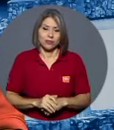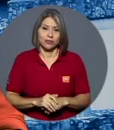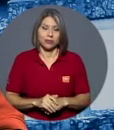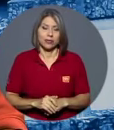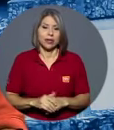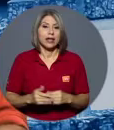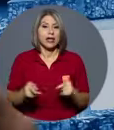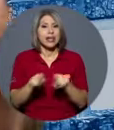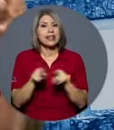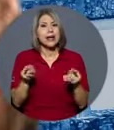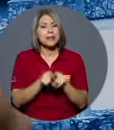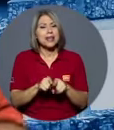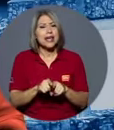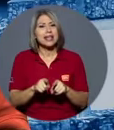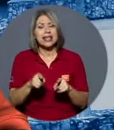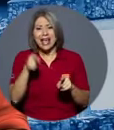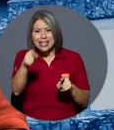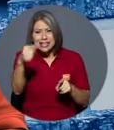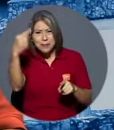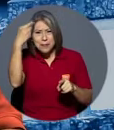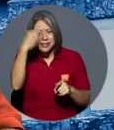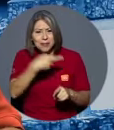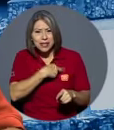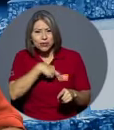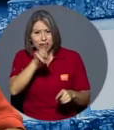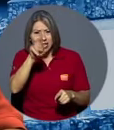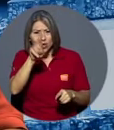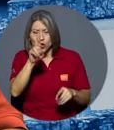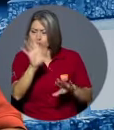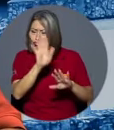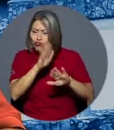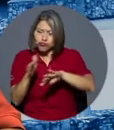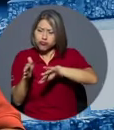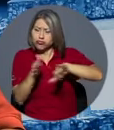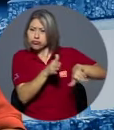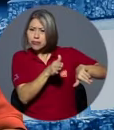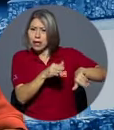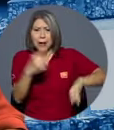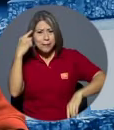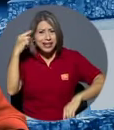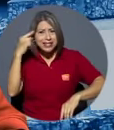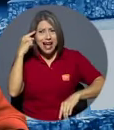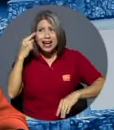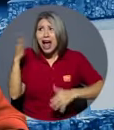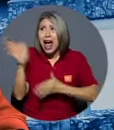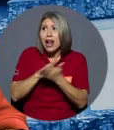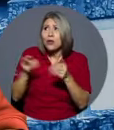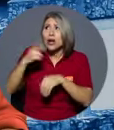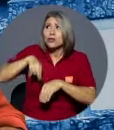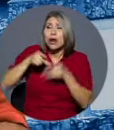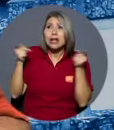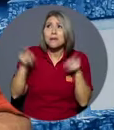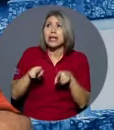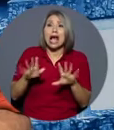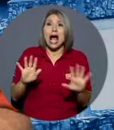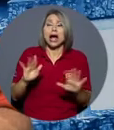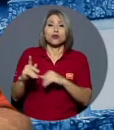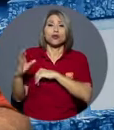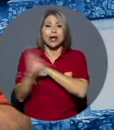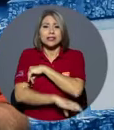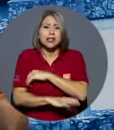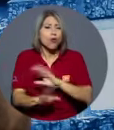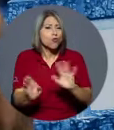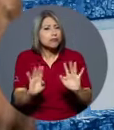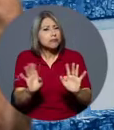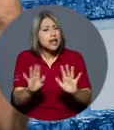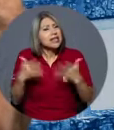bloqueo religioso en cierta forma de pensar en los procesos naturales como un castigo, que podemos